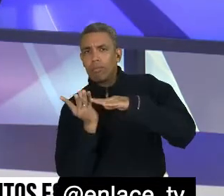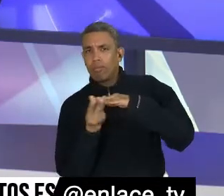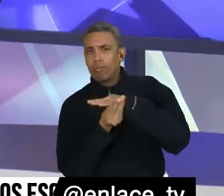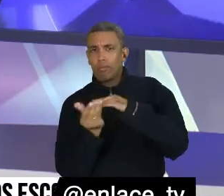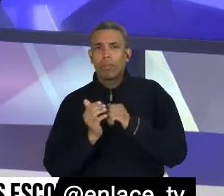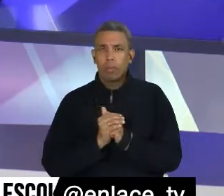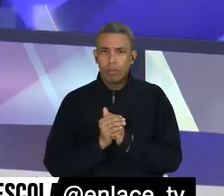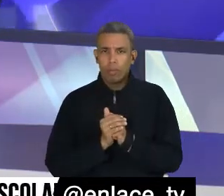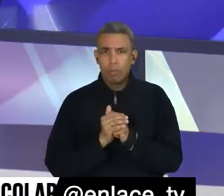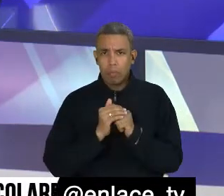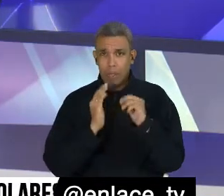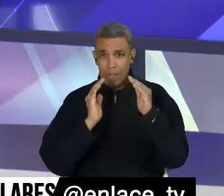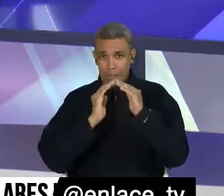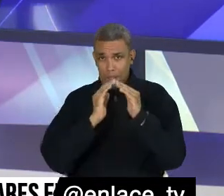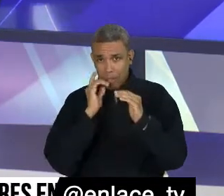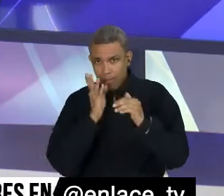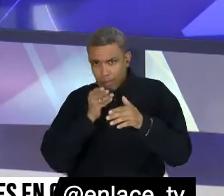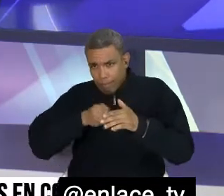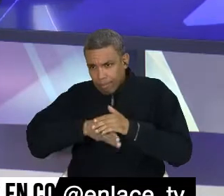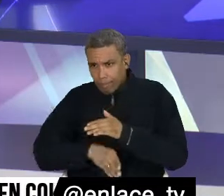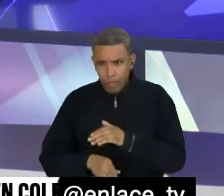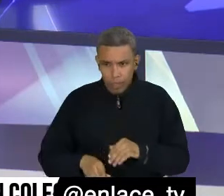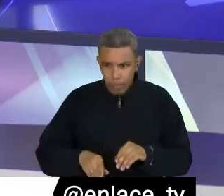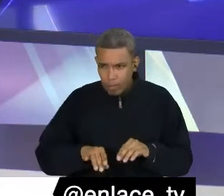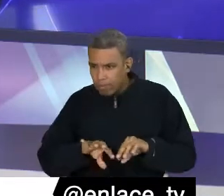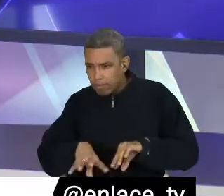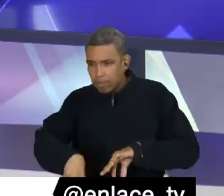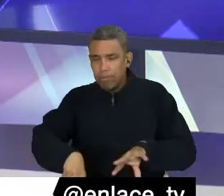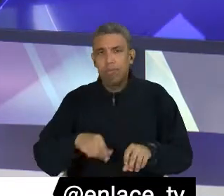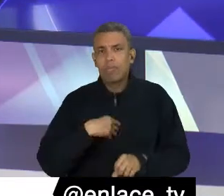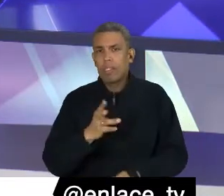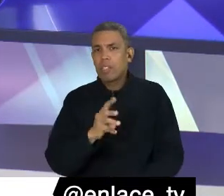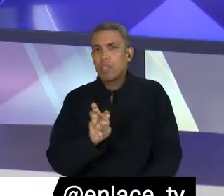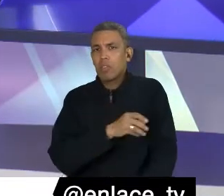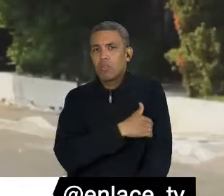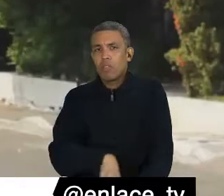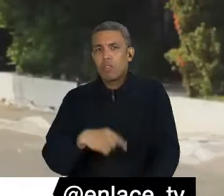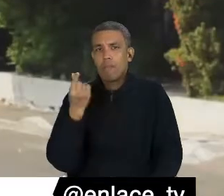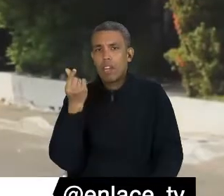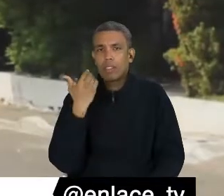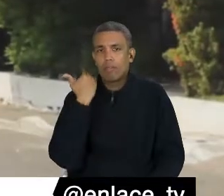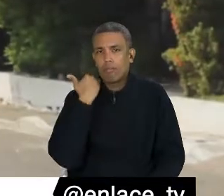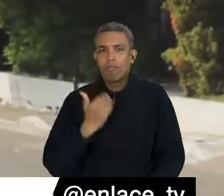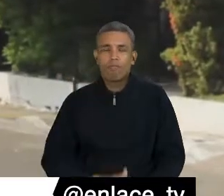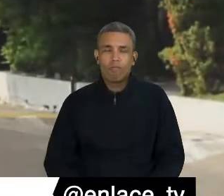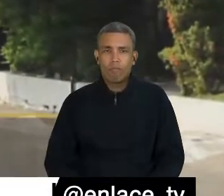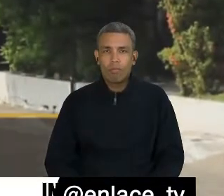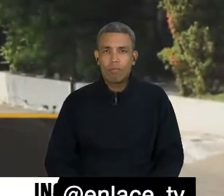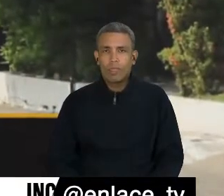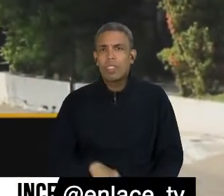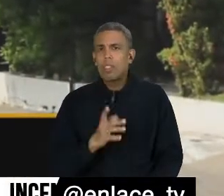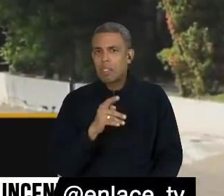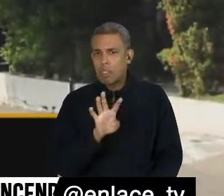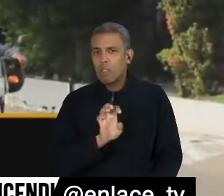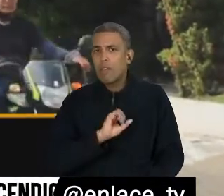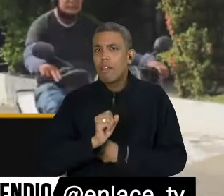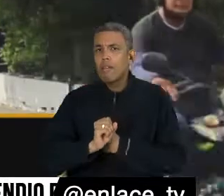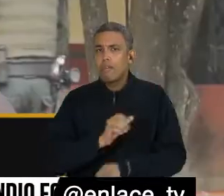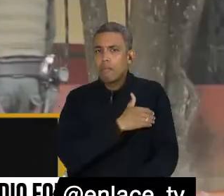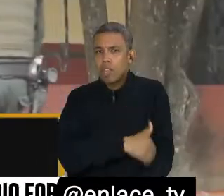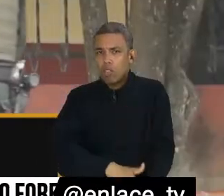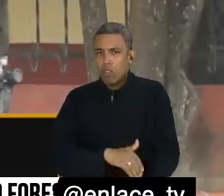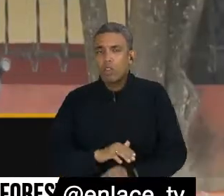habrían ingresado a una vivienda y se llevaron más de 18 millones de pesos. 19 millones de pesos se habrían llevado de